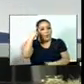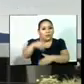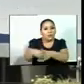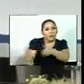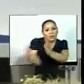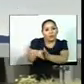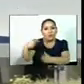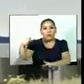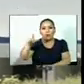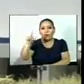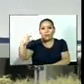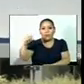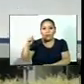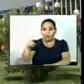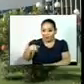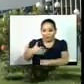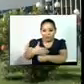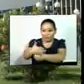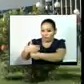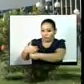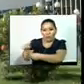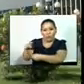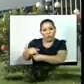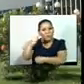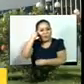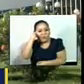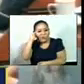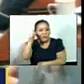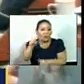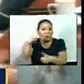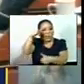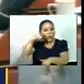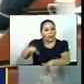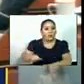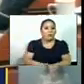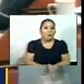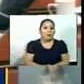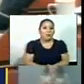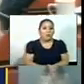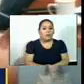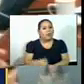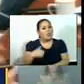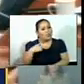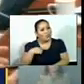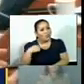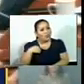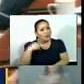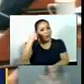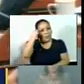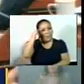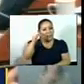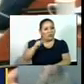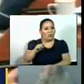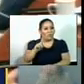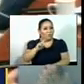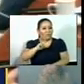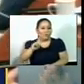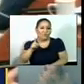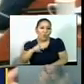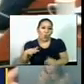un descontento entre los partidos políticos para lograr acuerdos. Yo creo que hay mucha predisposición